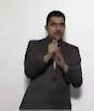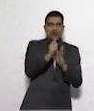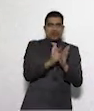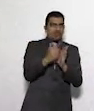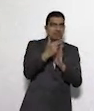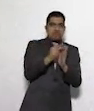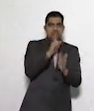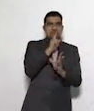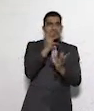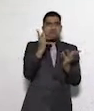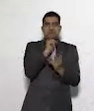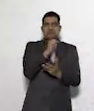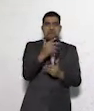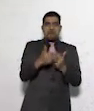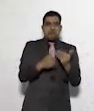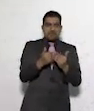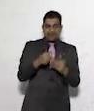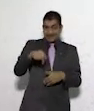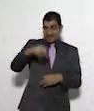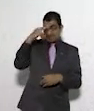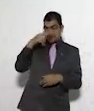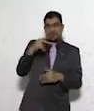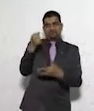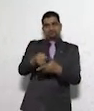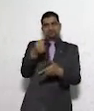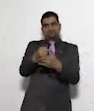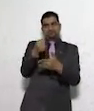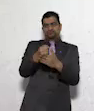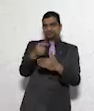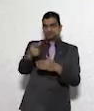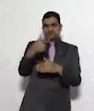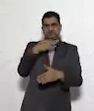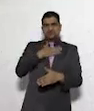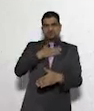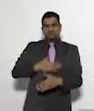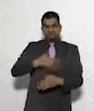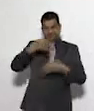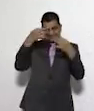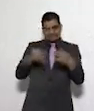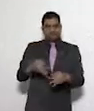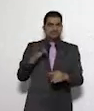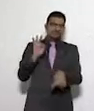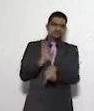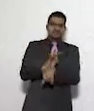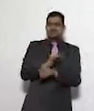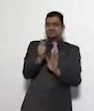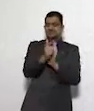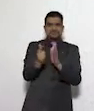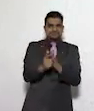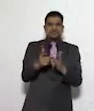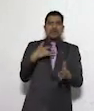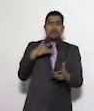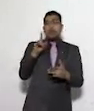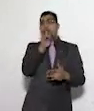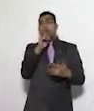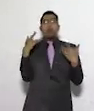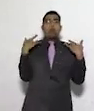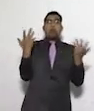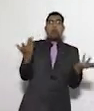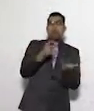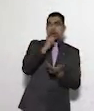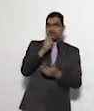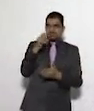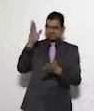ilícitas. México exige justicia ante la impunidad, pero existimos un sistema